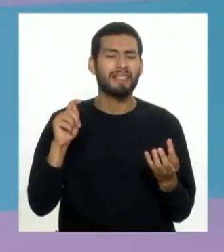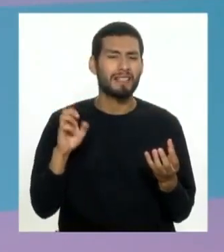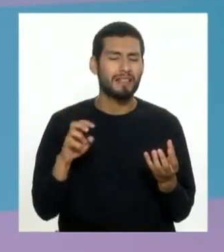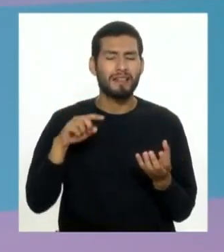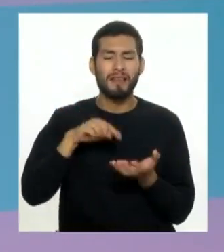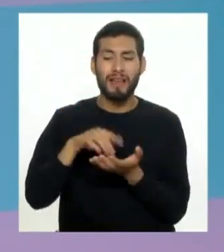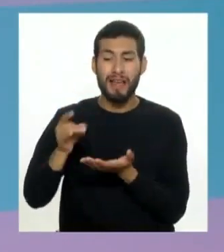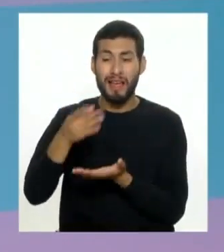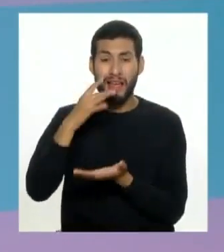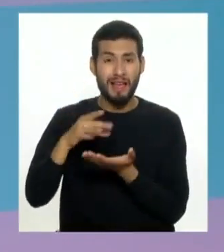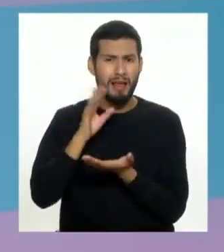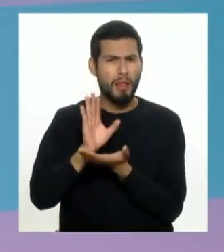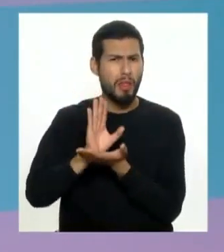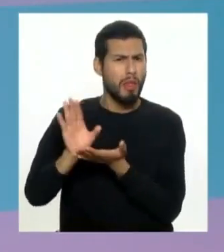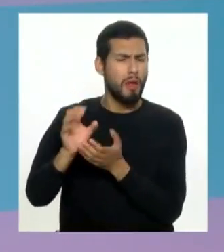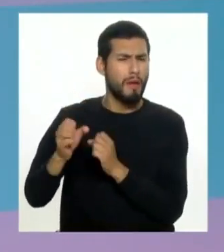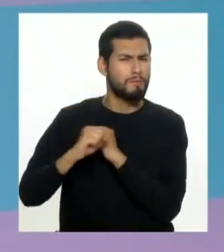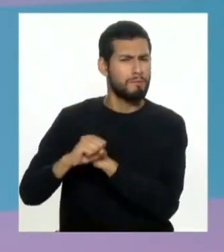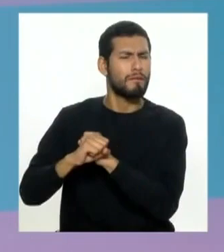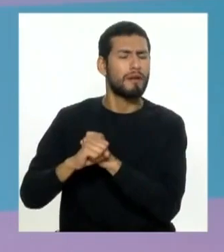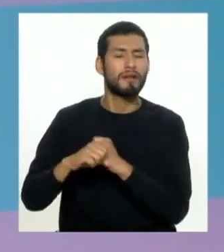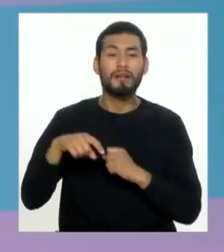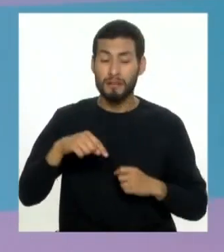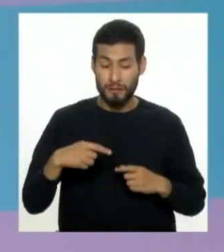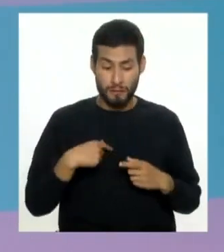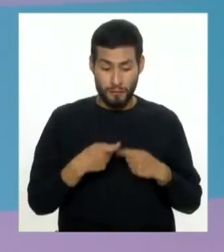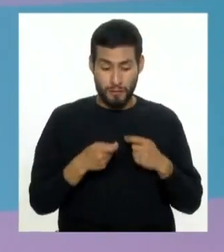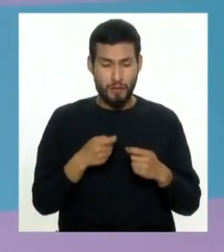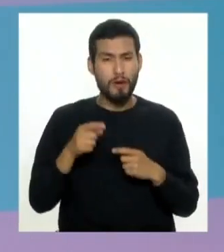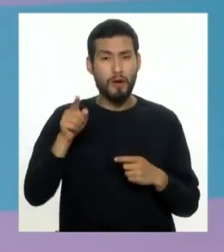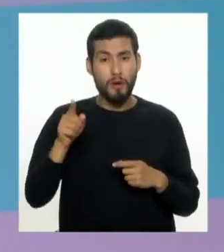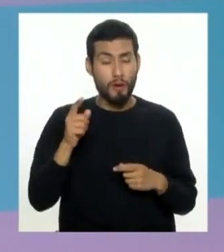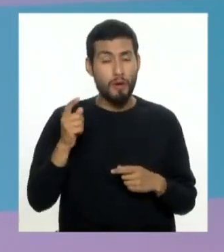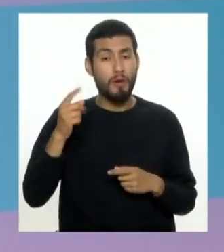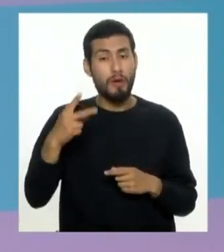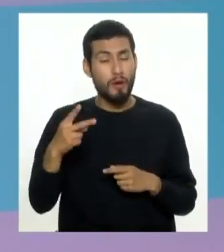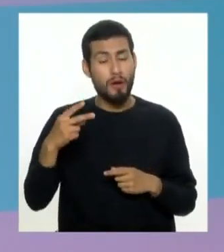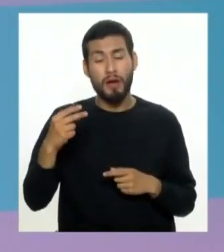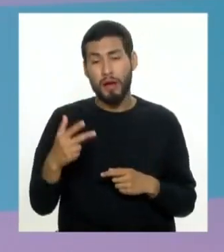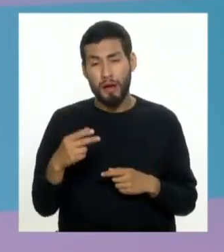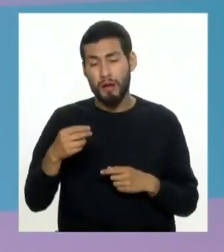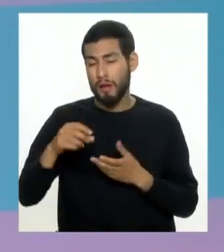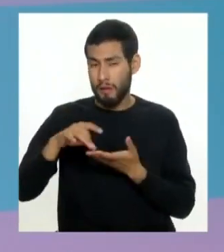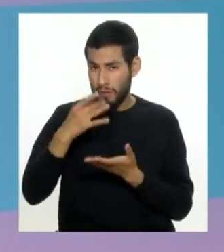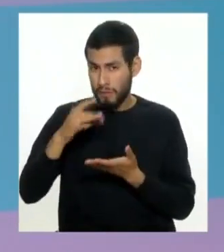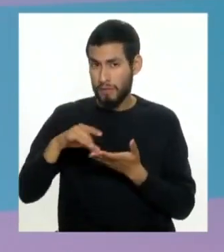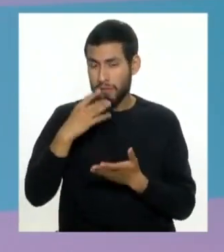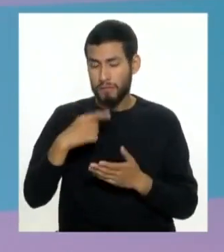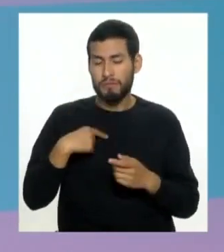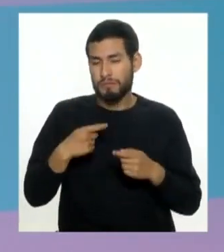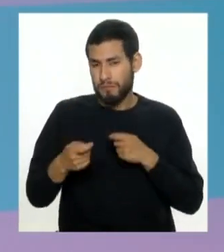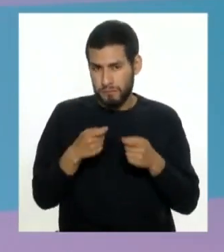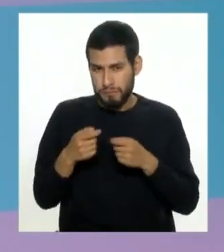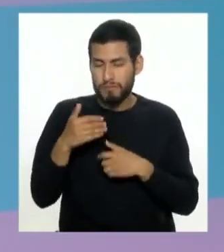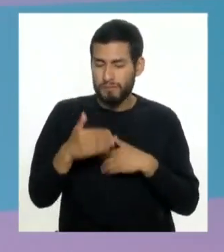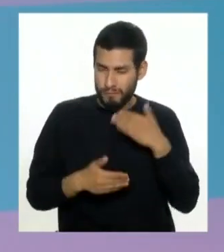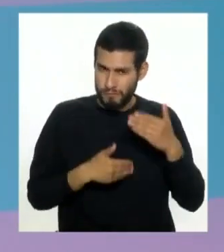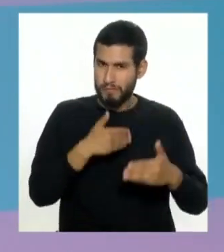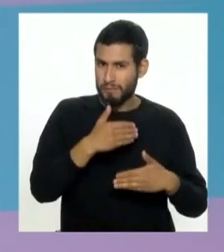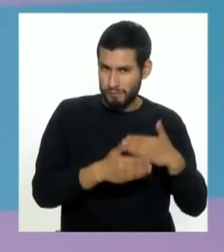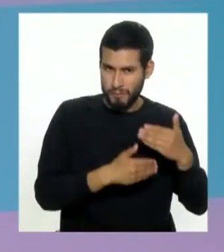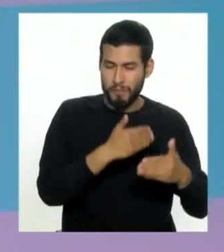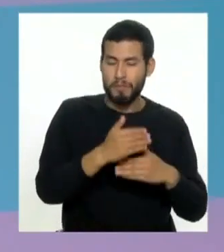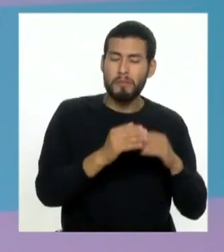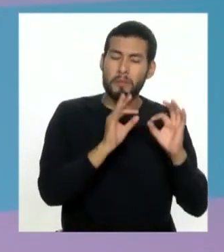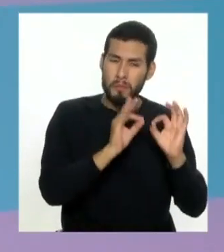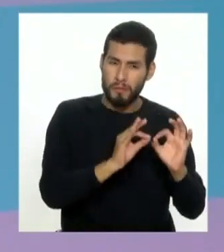70% de las personas con epilepsia controlan bien la enfermedad tomando uno o más fármacos antiepilépticos y van a desarrollarse